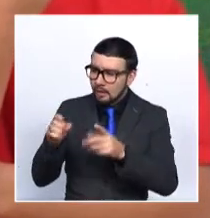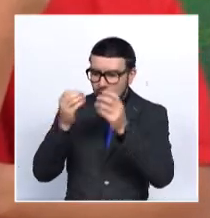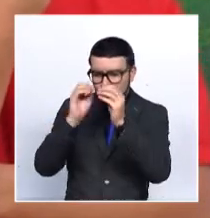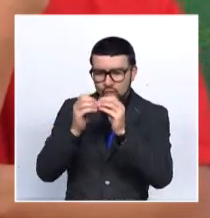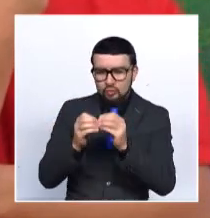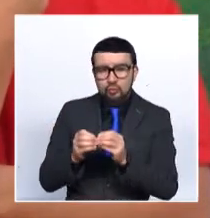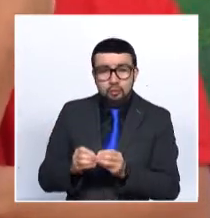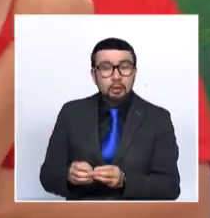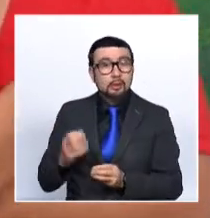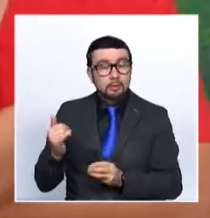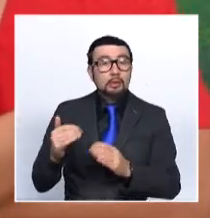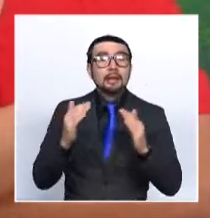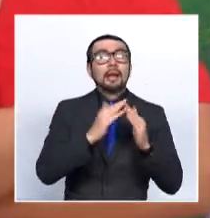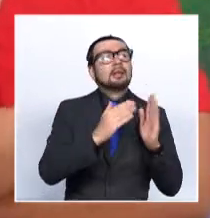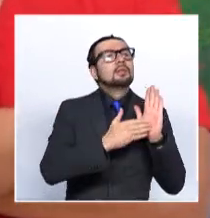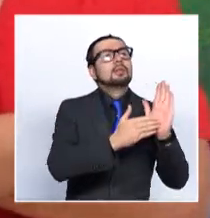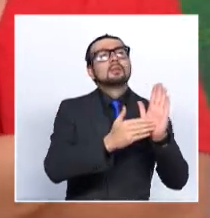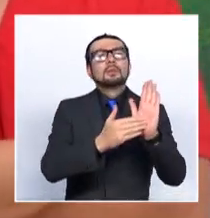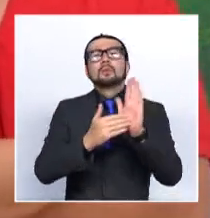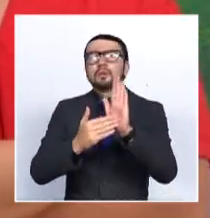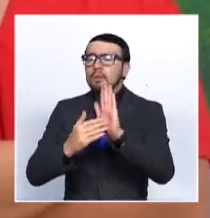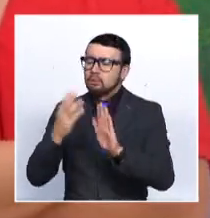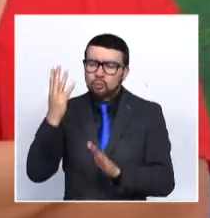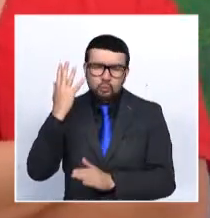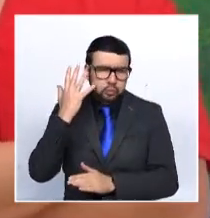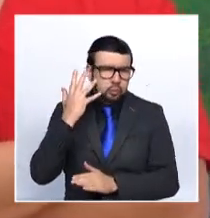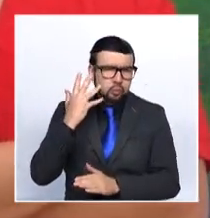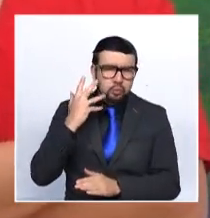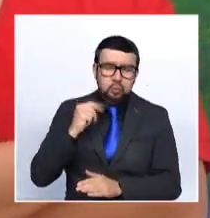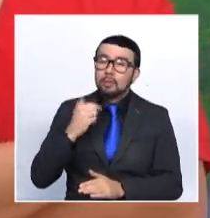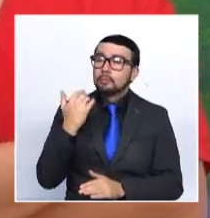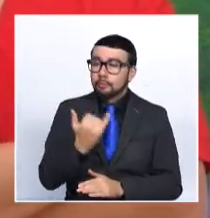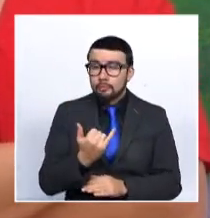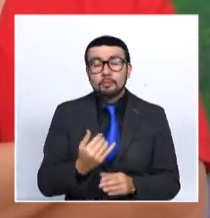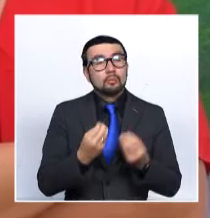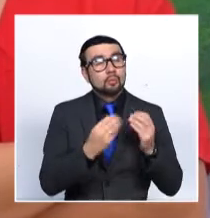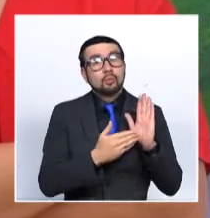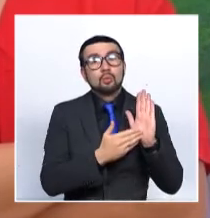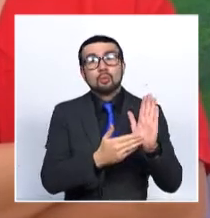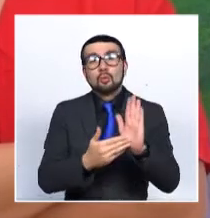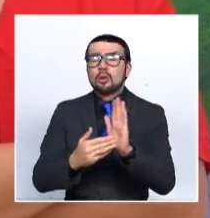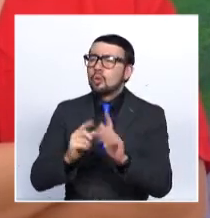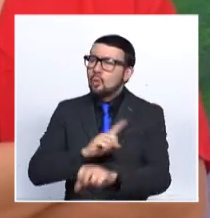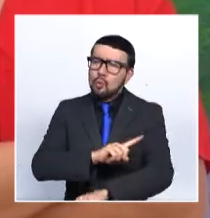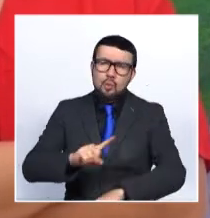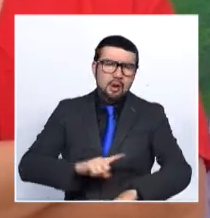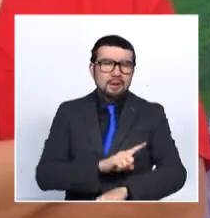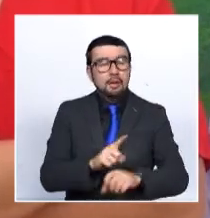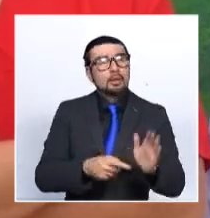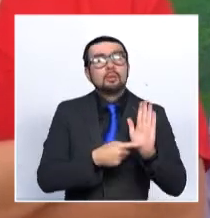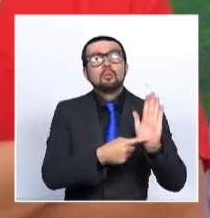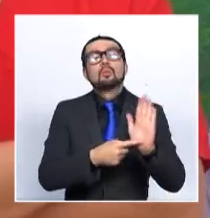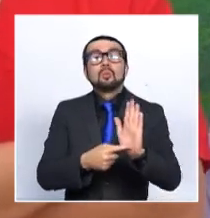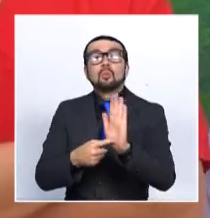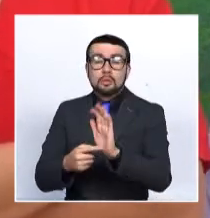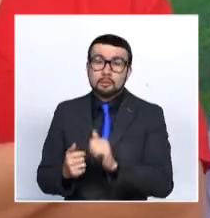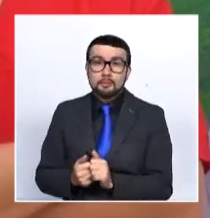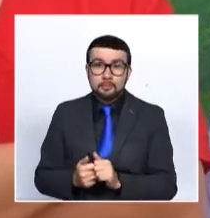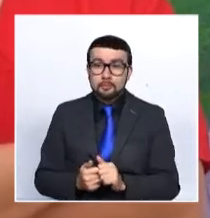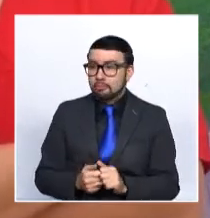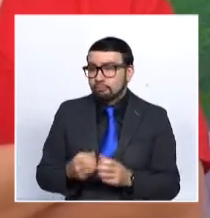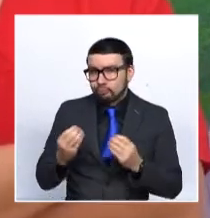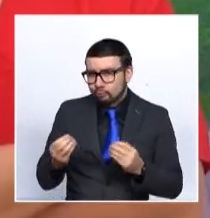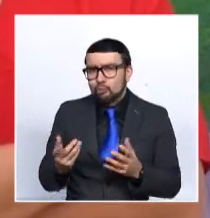para estar en los hogares colombianos día a día, todos los días, durante una hora, dando esta